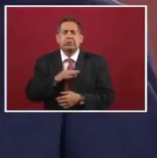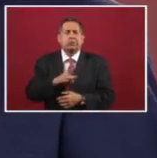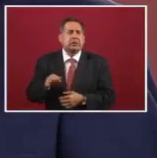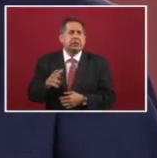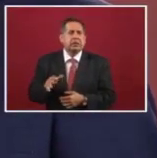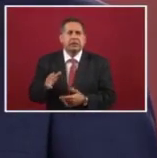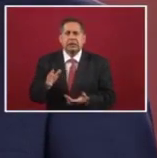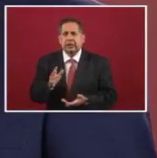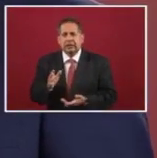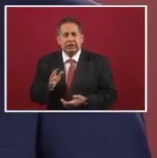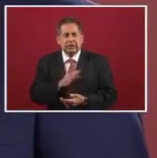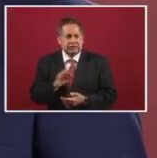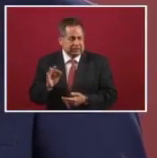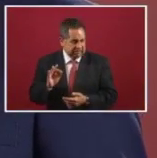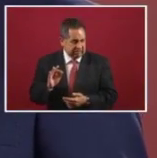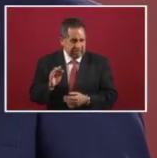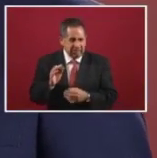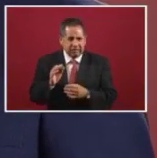al día de hoy